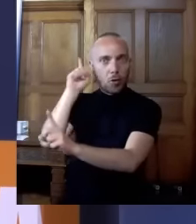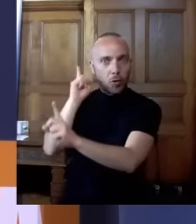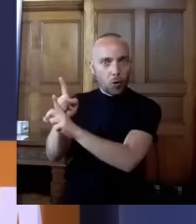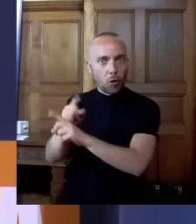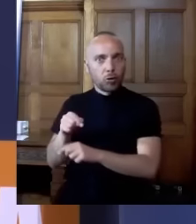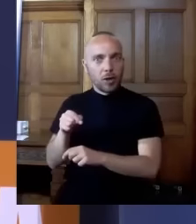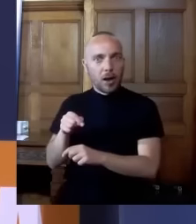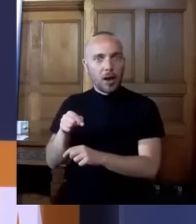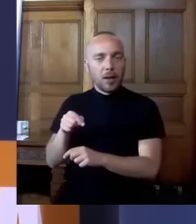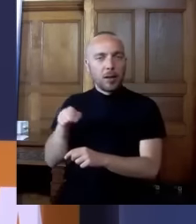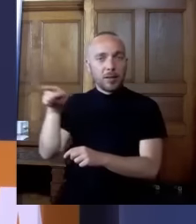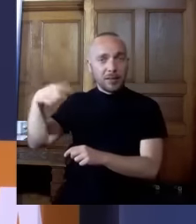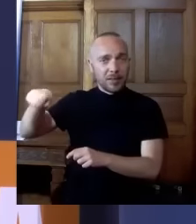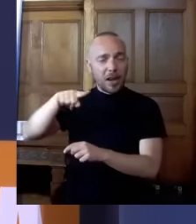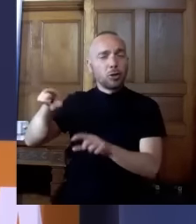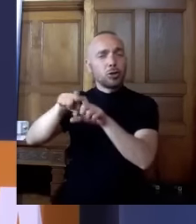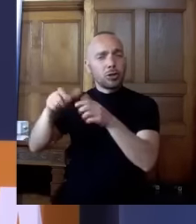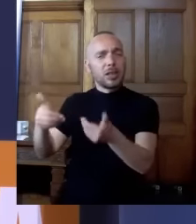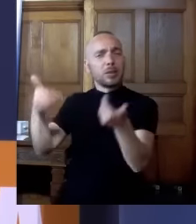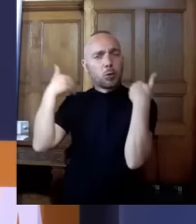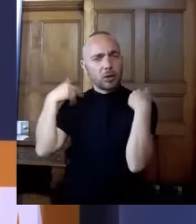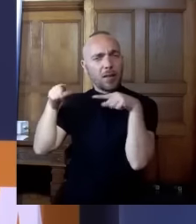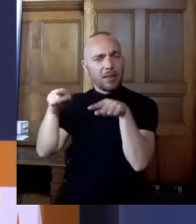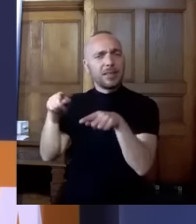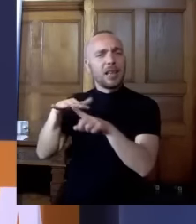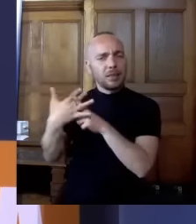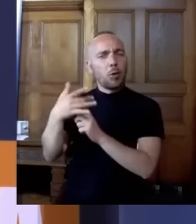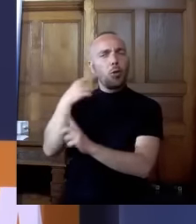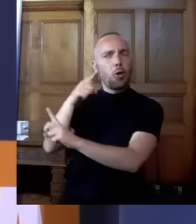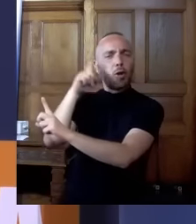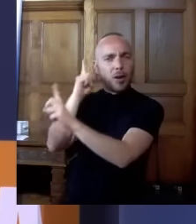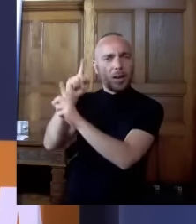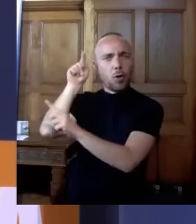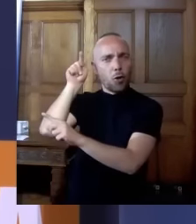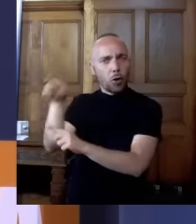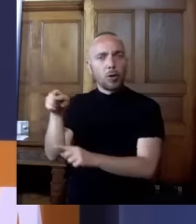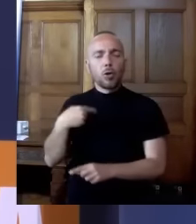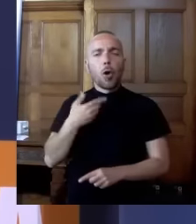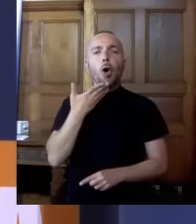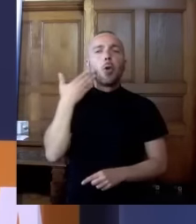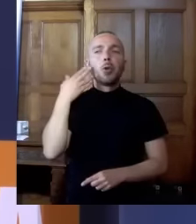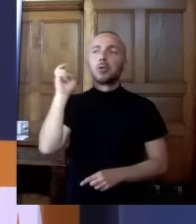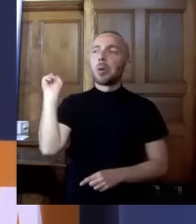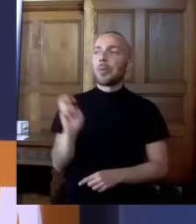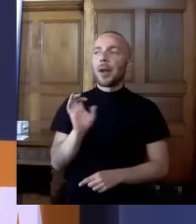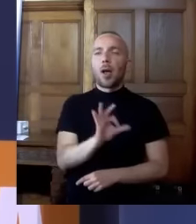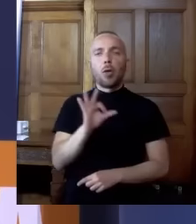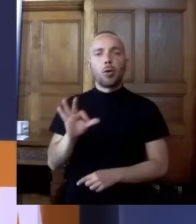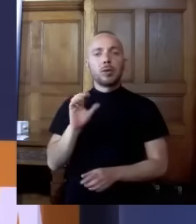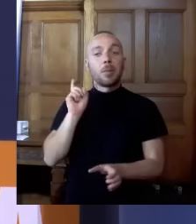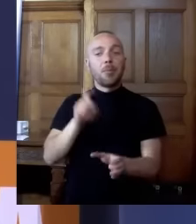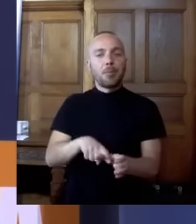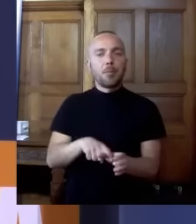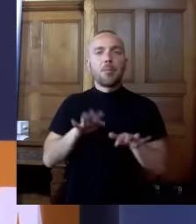verdaderos responsables de la situación estoy profundamente orgullosa de venir a donosti a participar en una